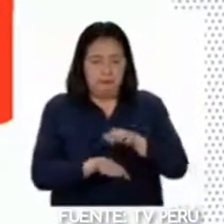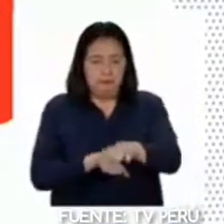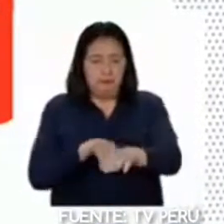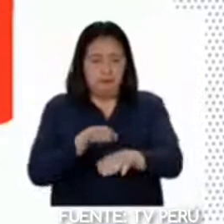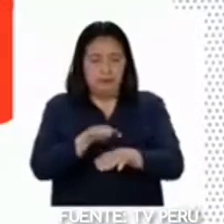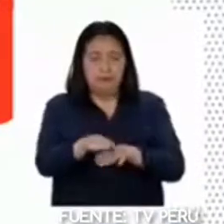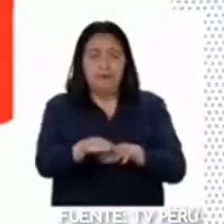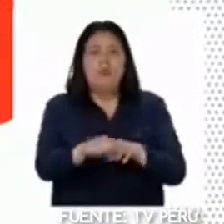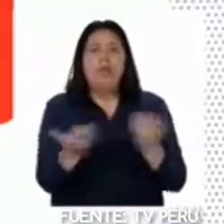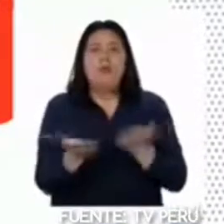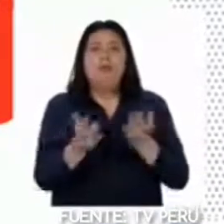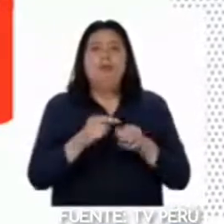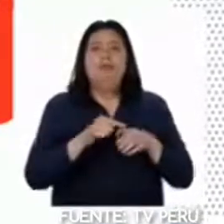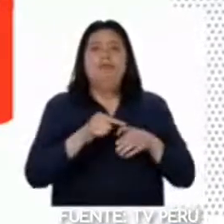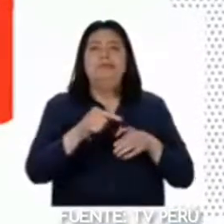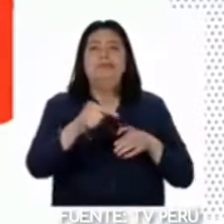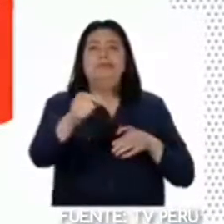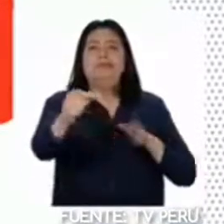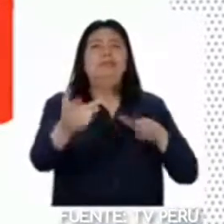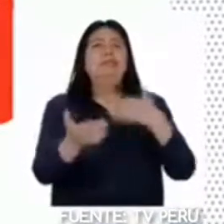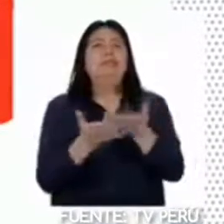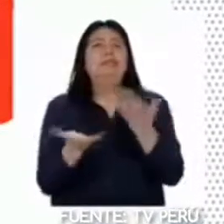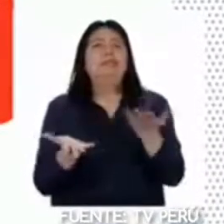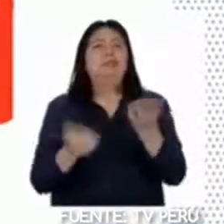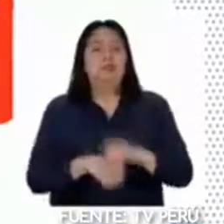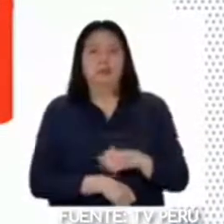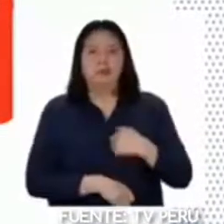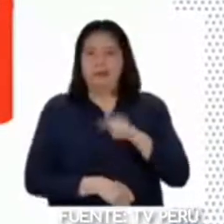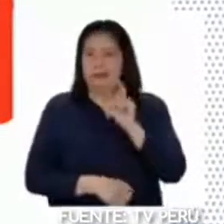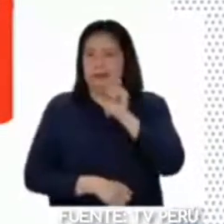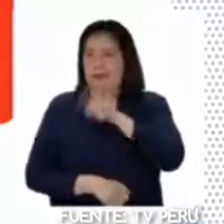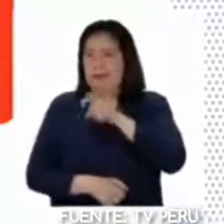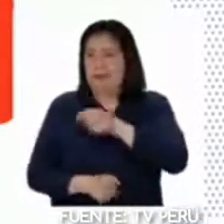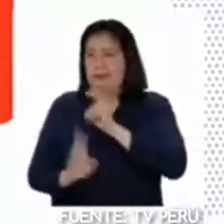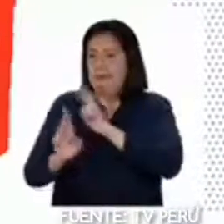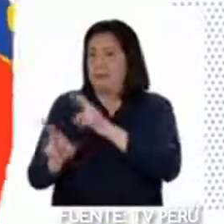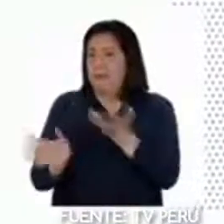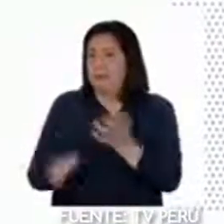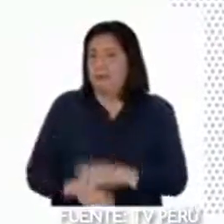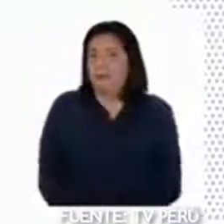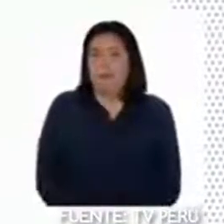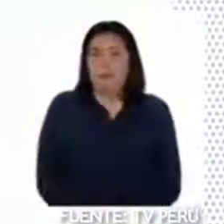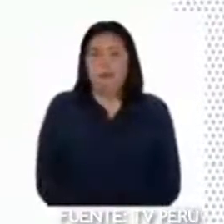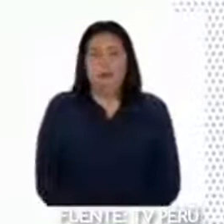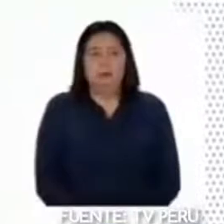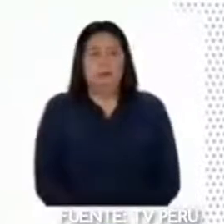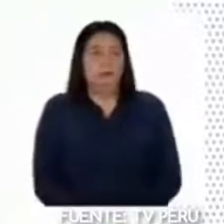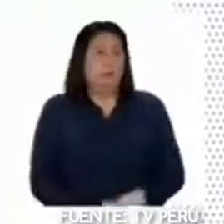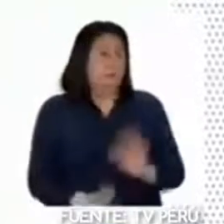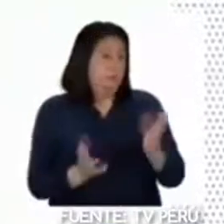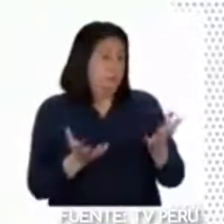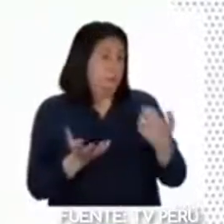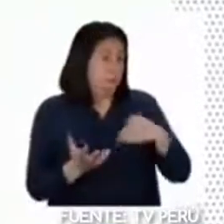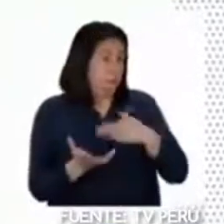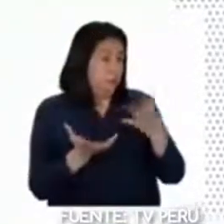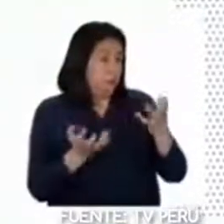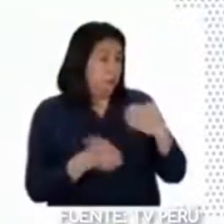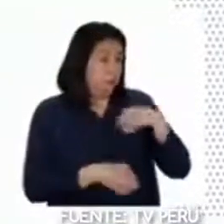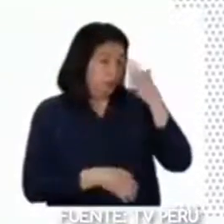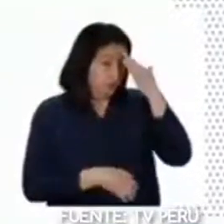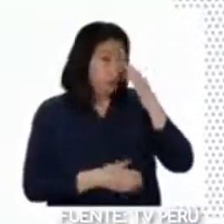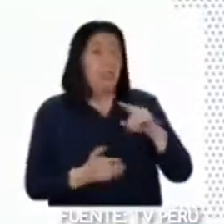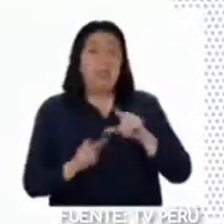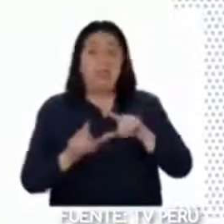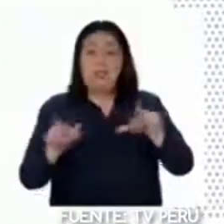dónde llegarías? ¿Qué necesitamos para responder a esta pregunta? Si queremos saber a qué